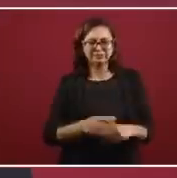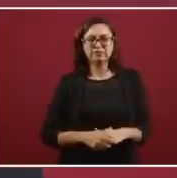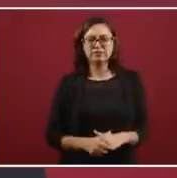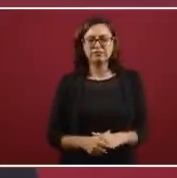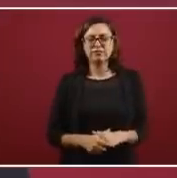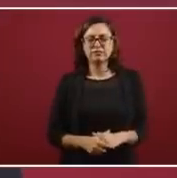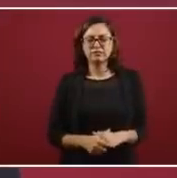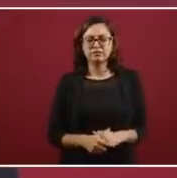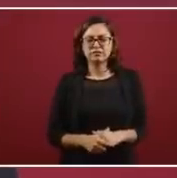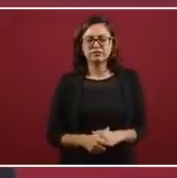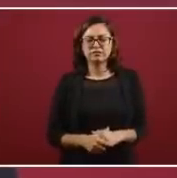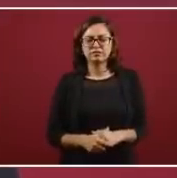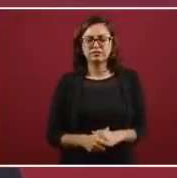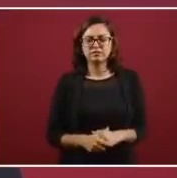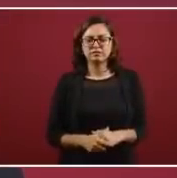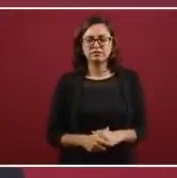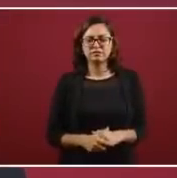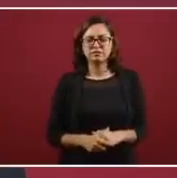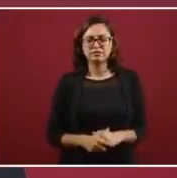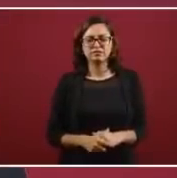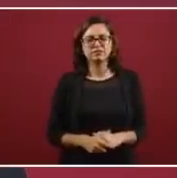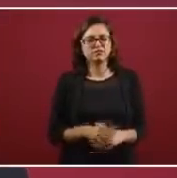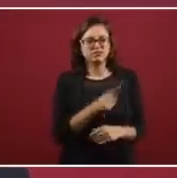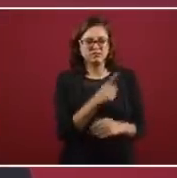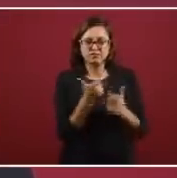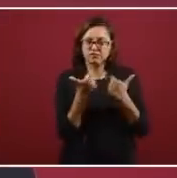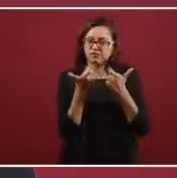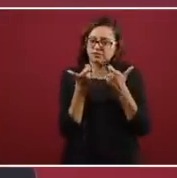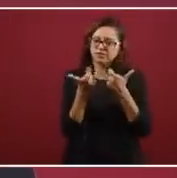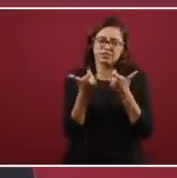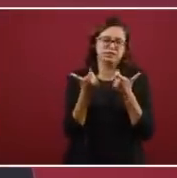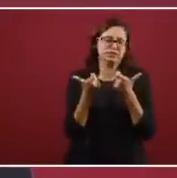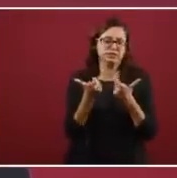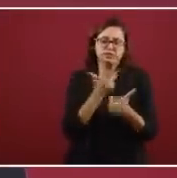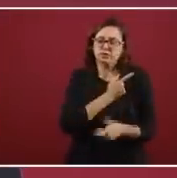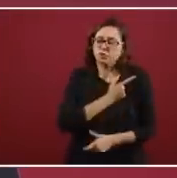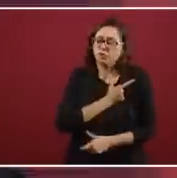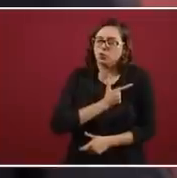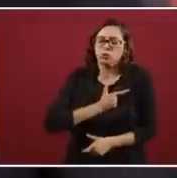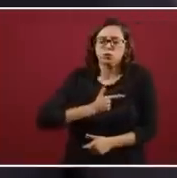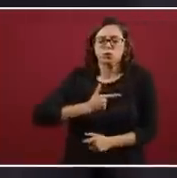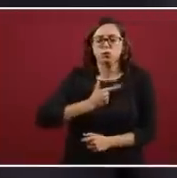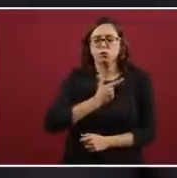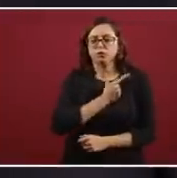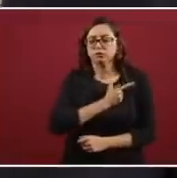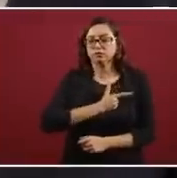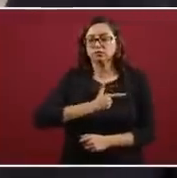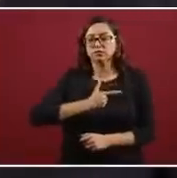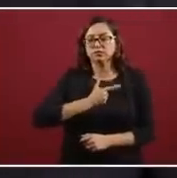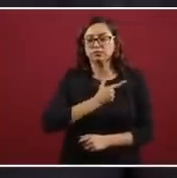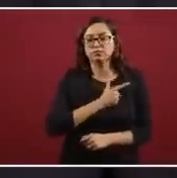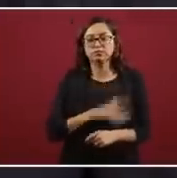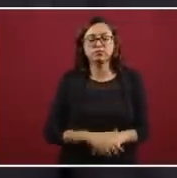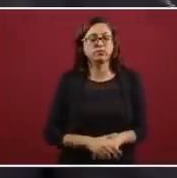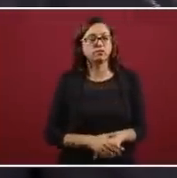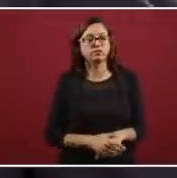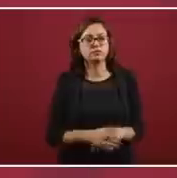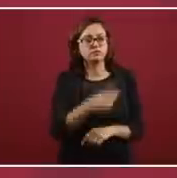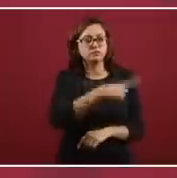les gusta mucho el dinero. Yo creo que el dios de los conservadores es el dinero.